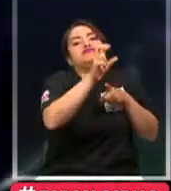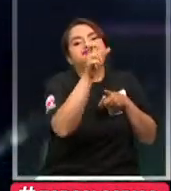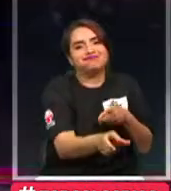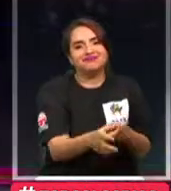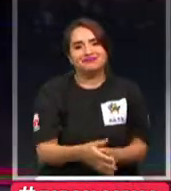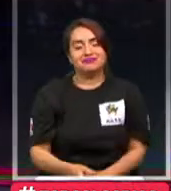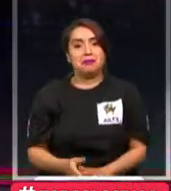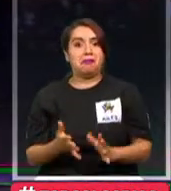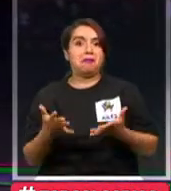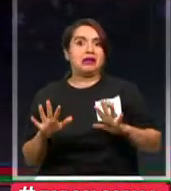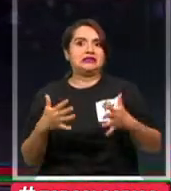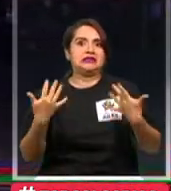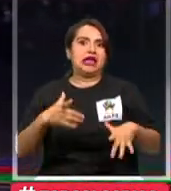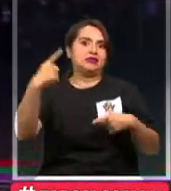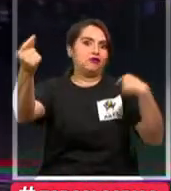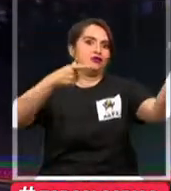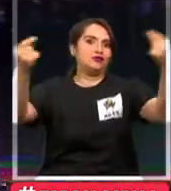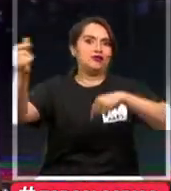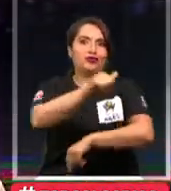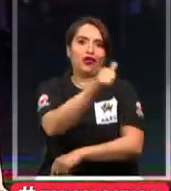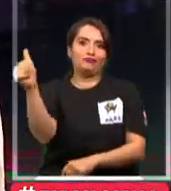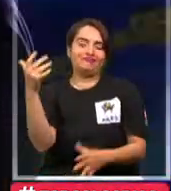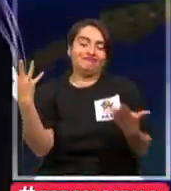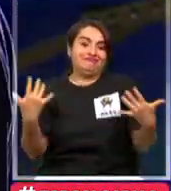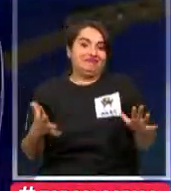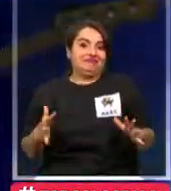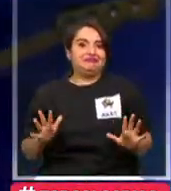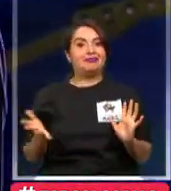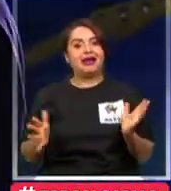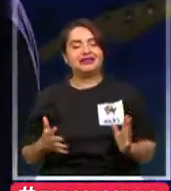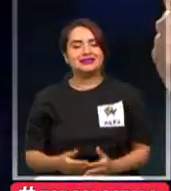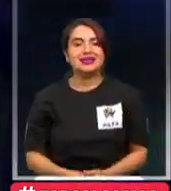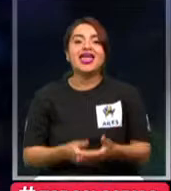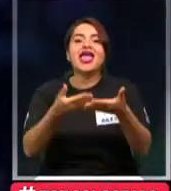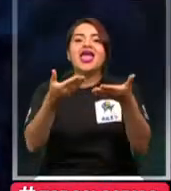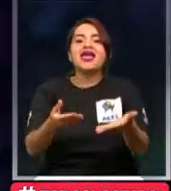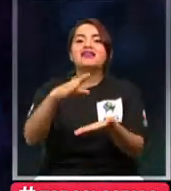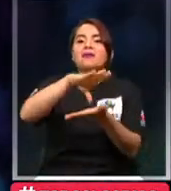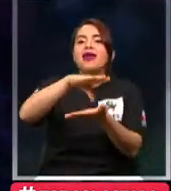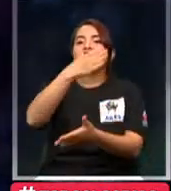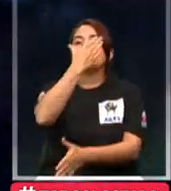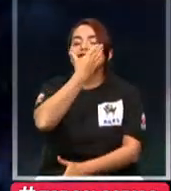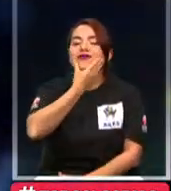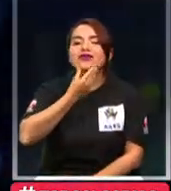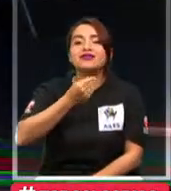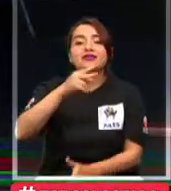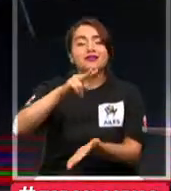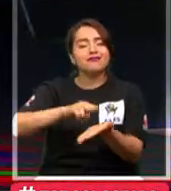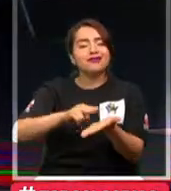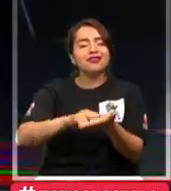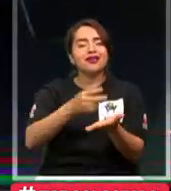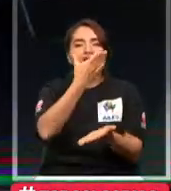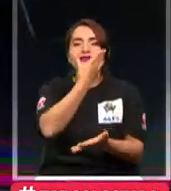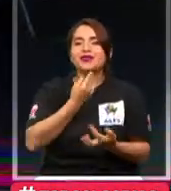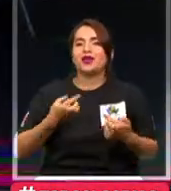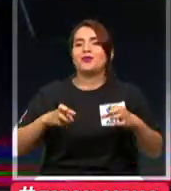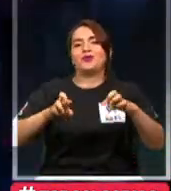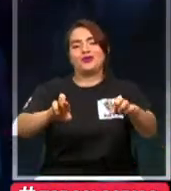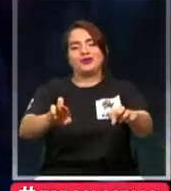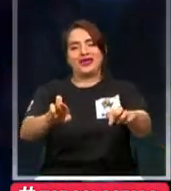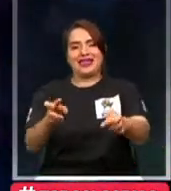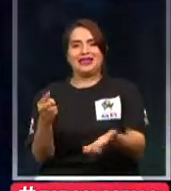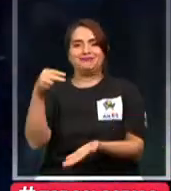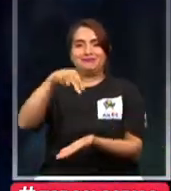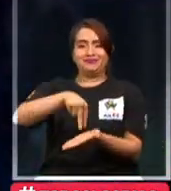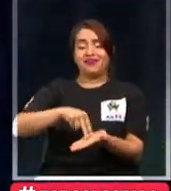Parece que ya se fueron todos, cabrón. Pero este es un país bonito. En verdad, una linda oportunidad de poder estar aquí,